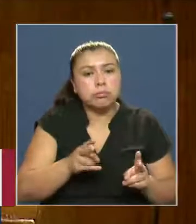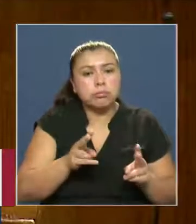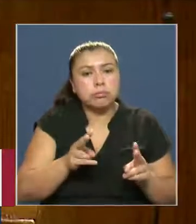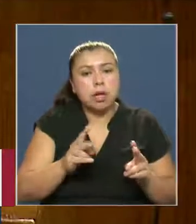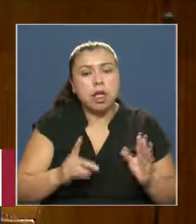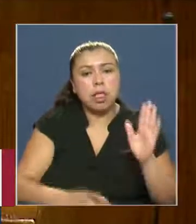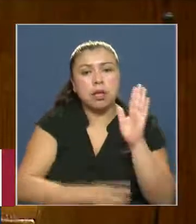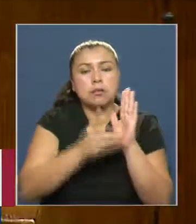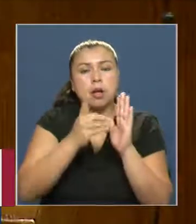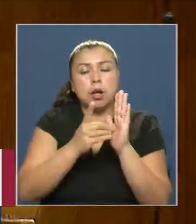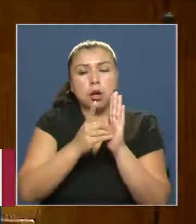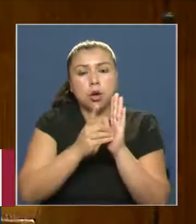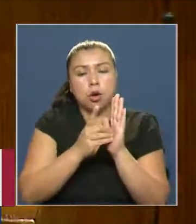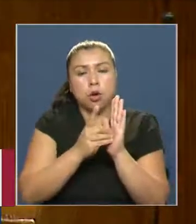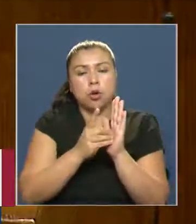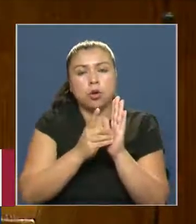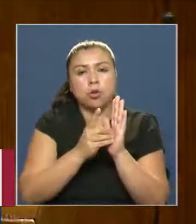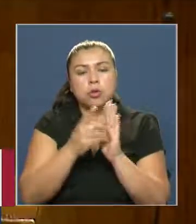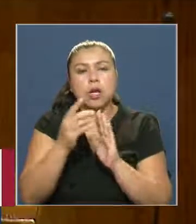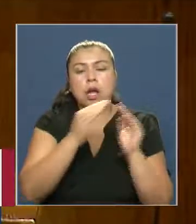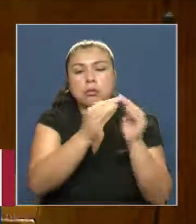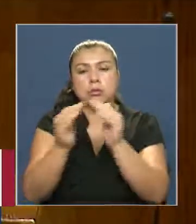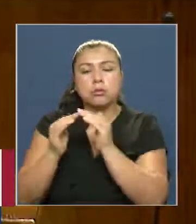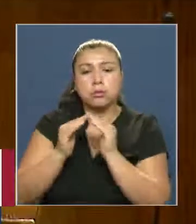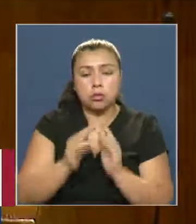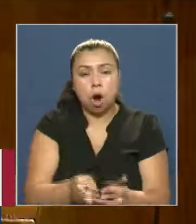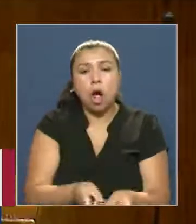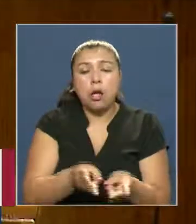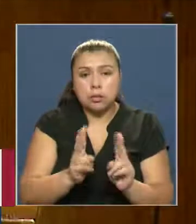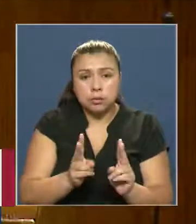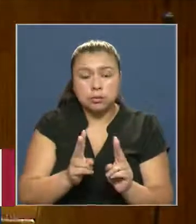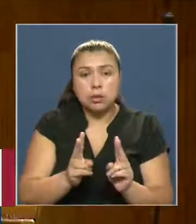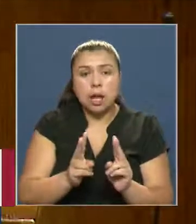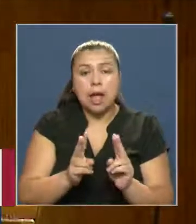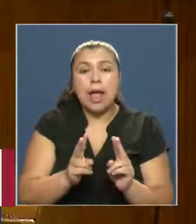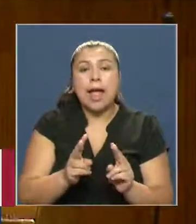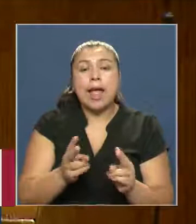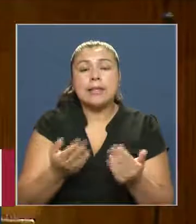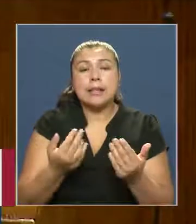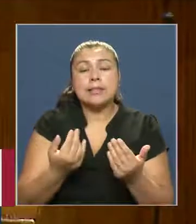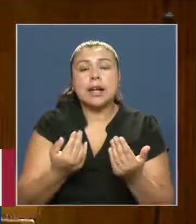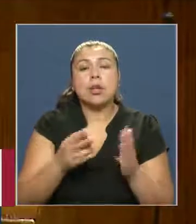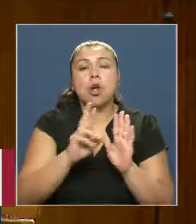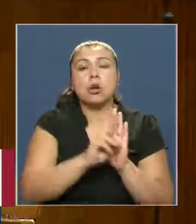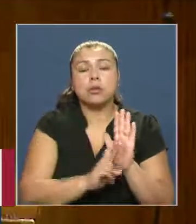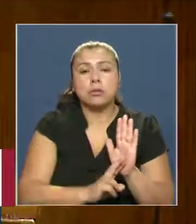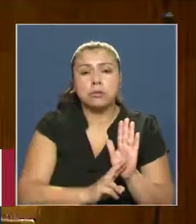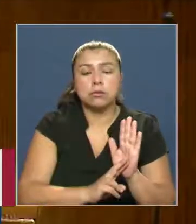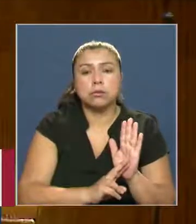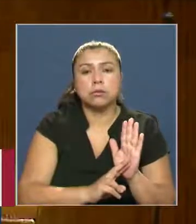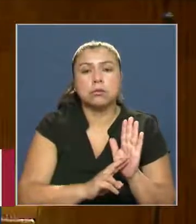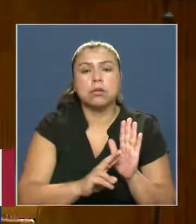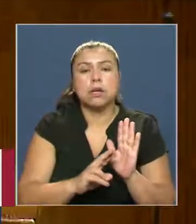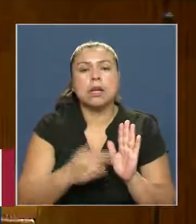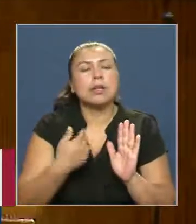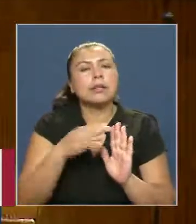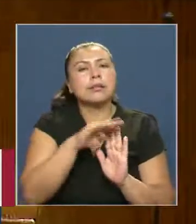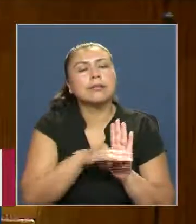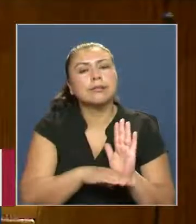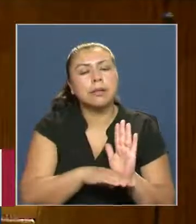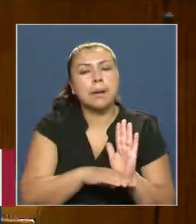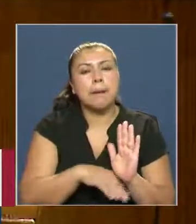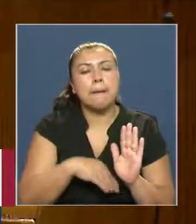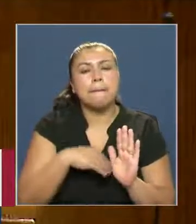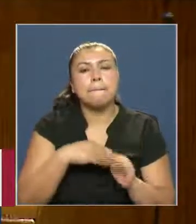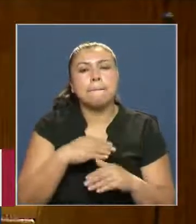urbana de la municipalidad correspondiente se consideran necesarios de regularizar. En cuanto a los requisitos para acogerse al procedimiento